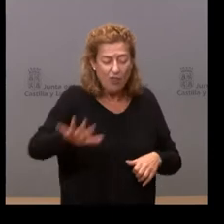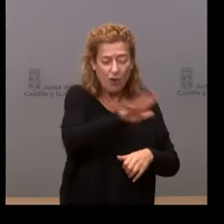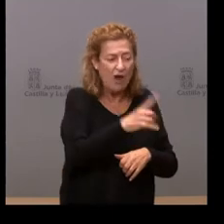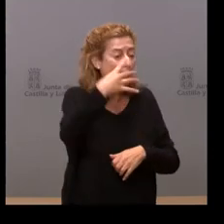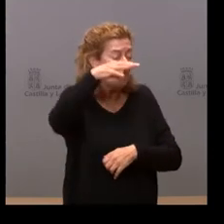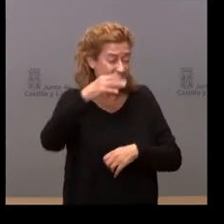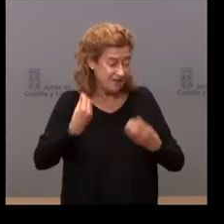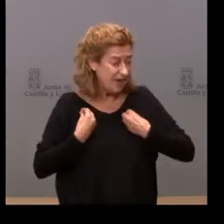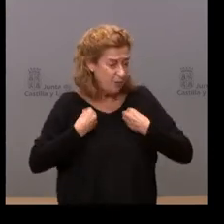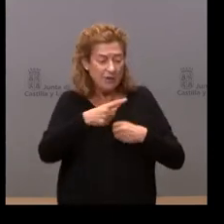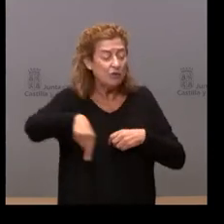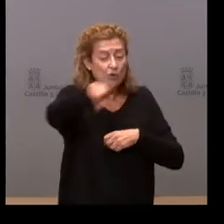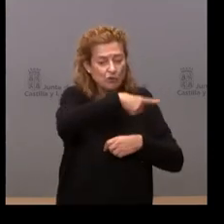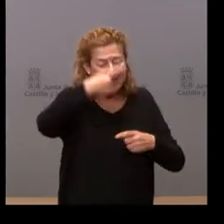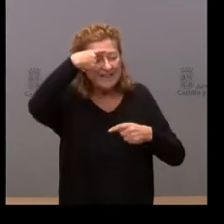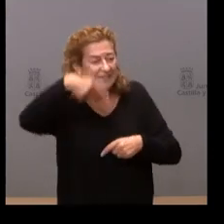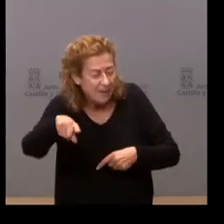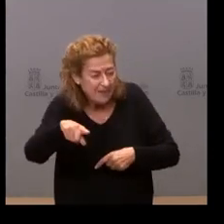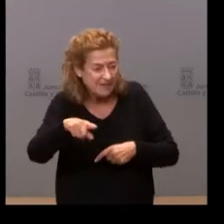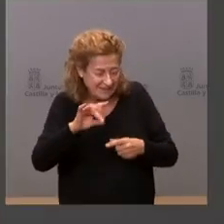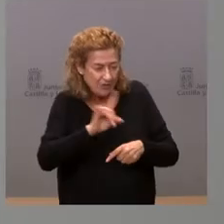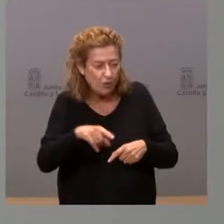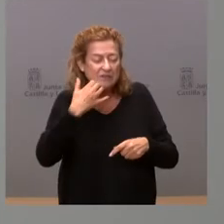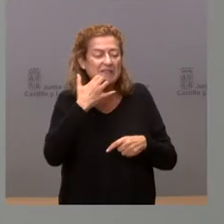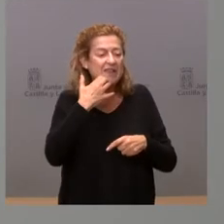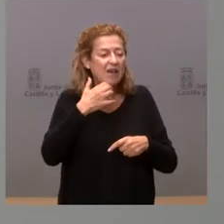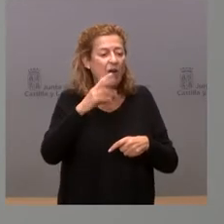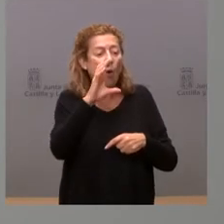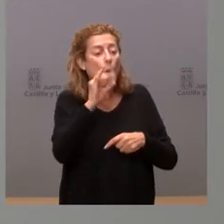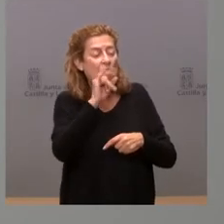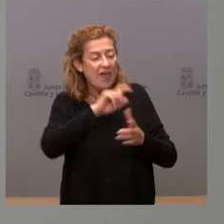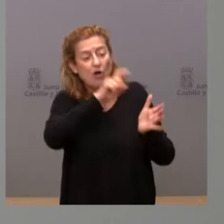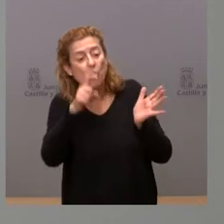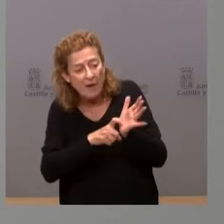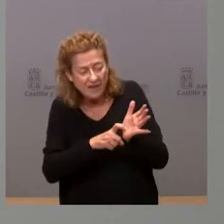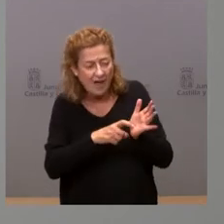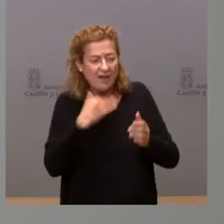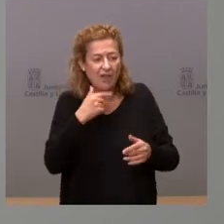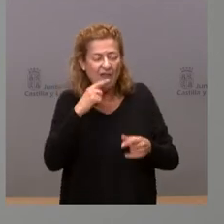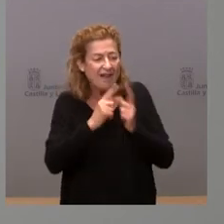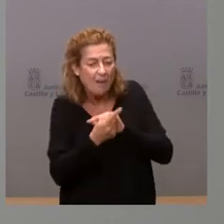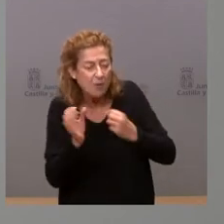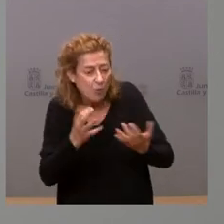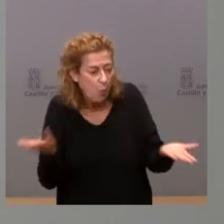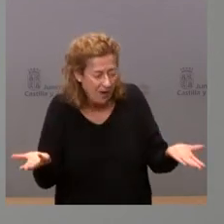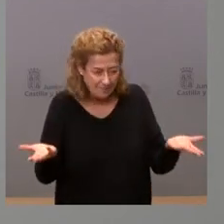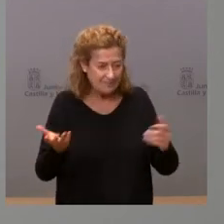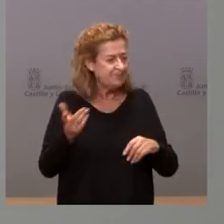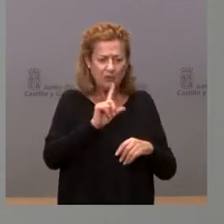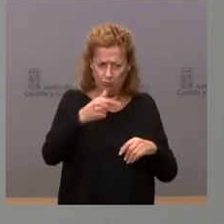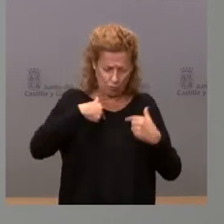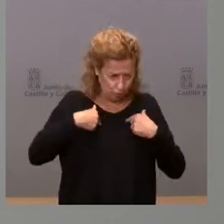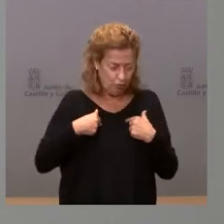situación sí que las luces estén llenas supone algún cambio nosotros estamos